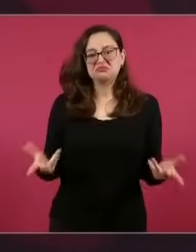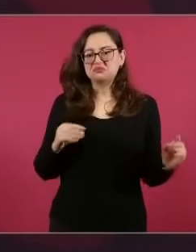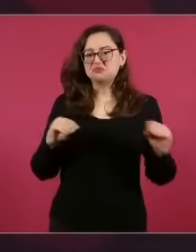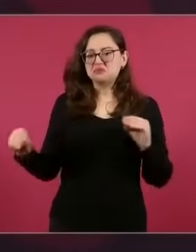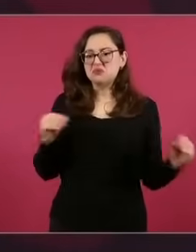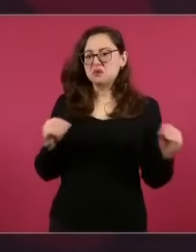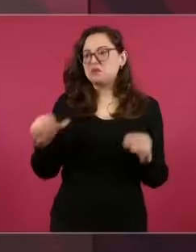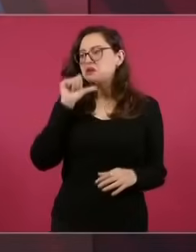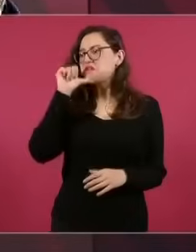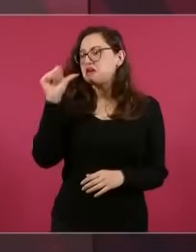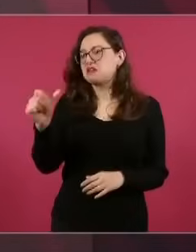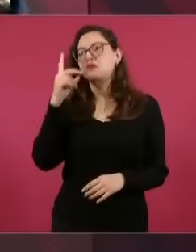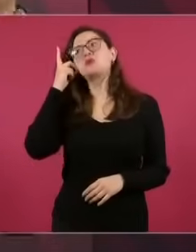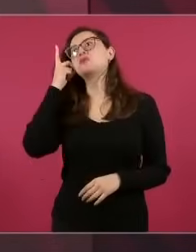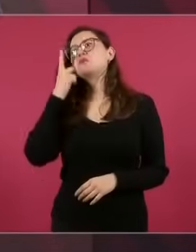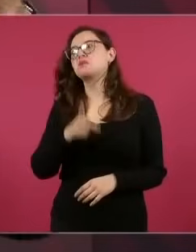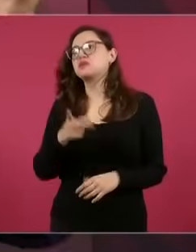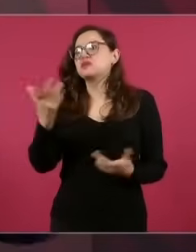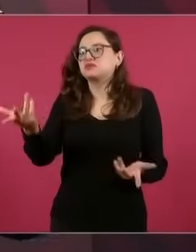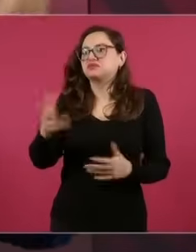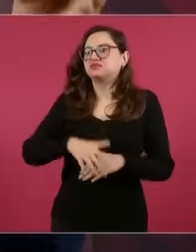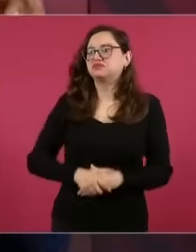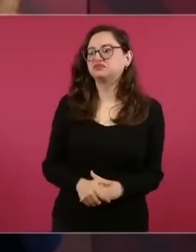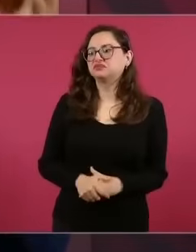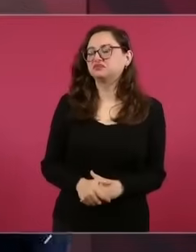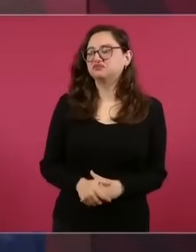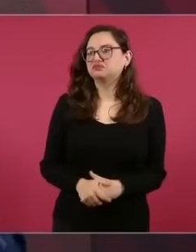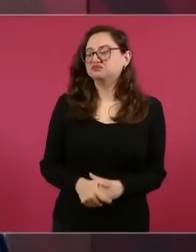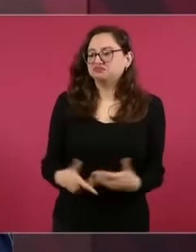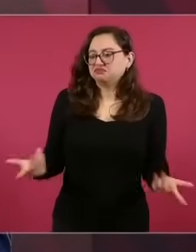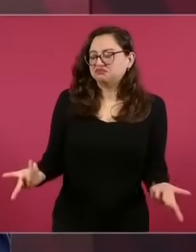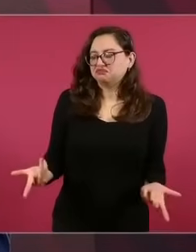aparato burocrático oneroso,